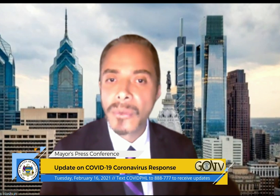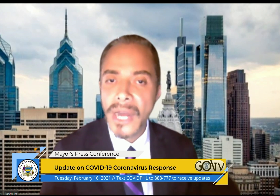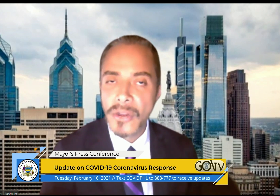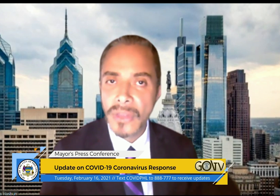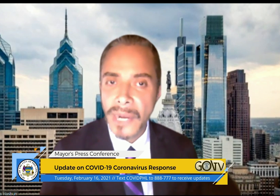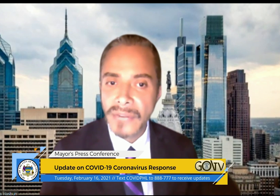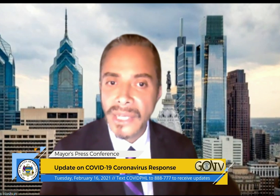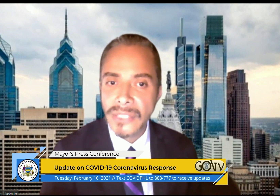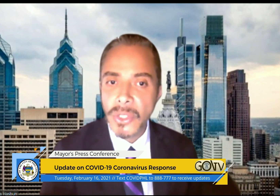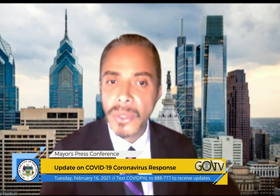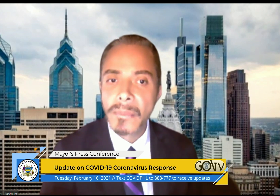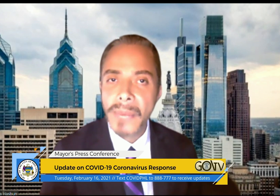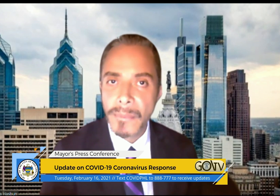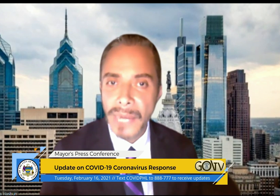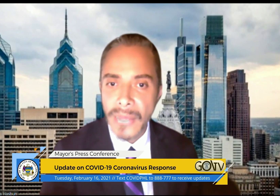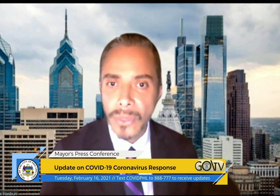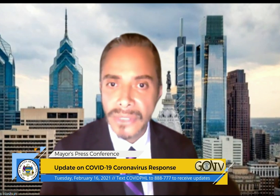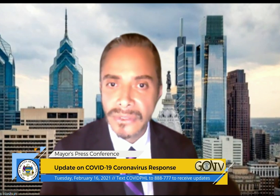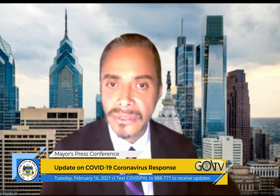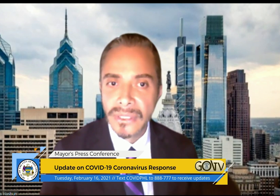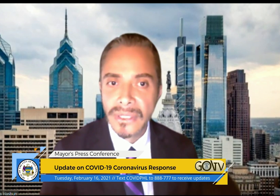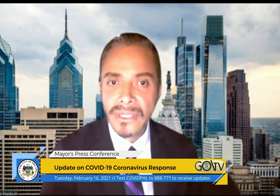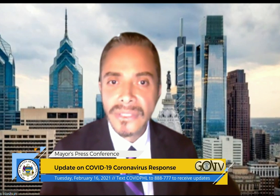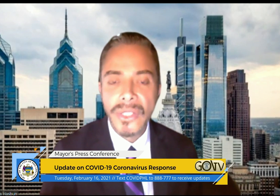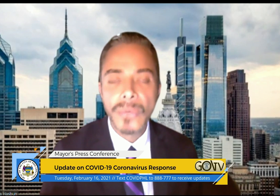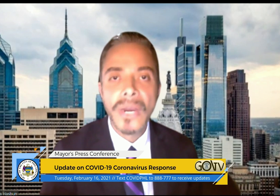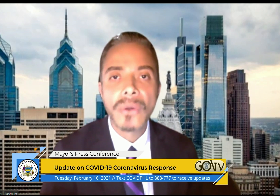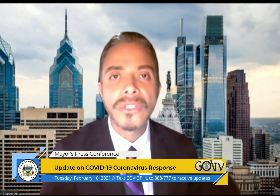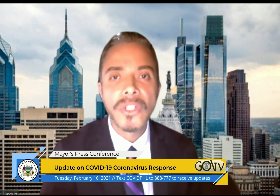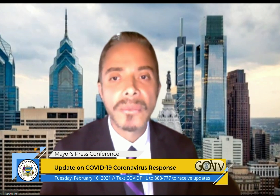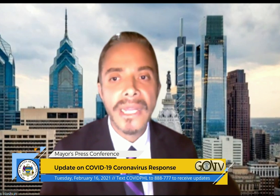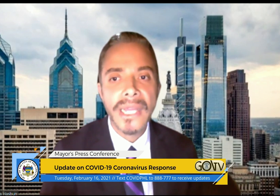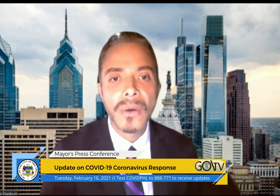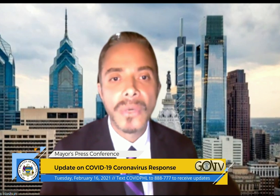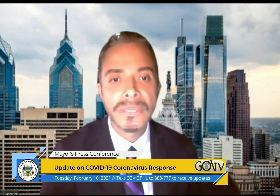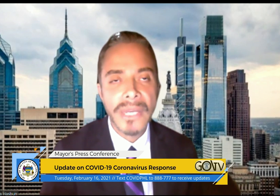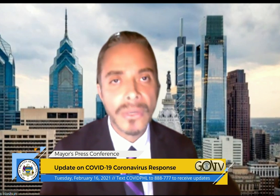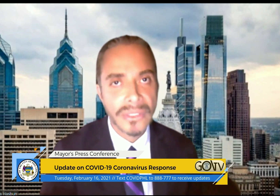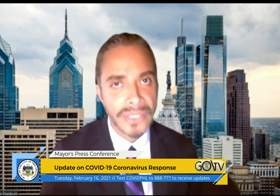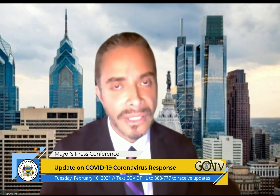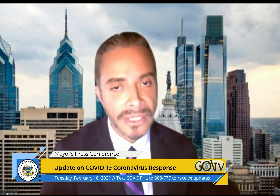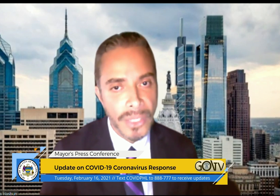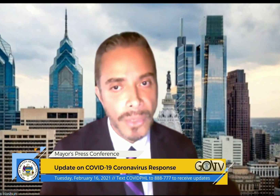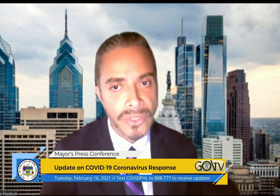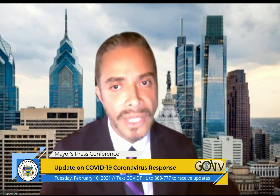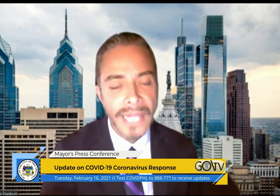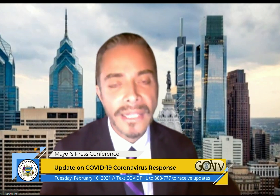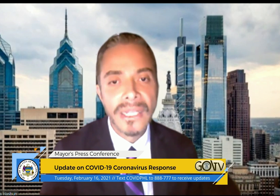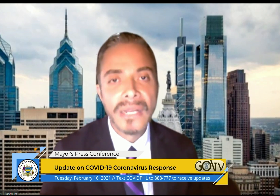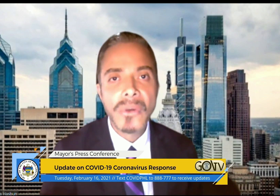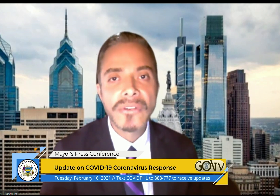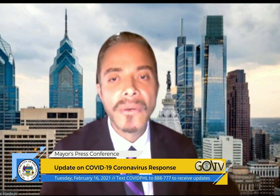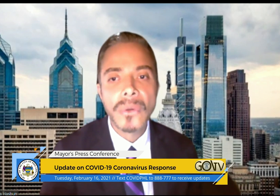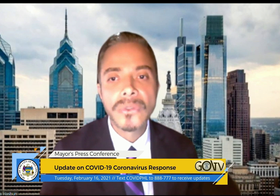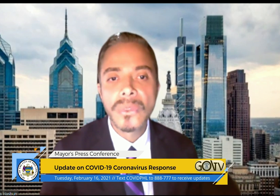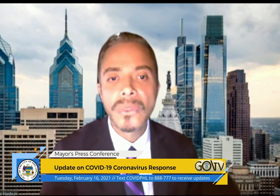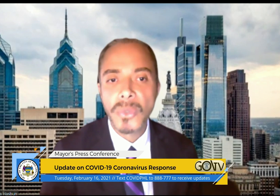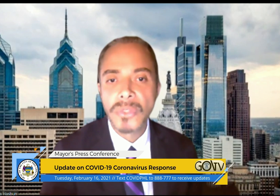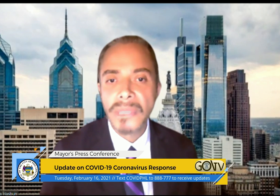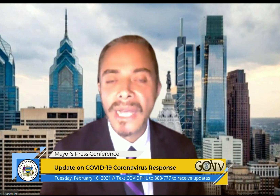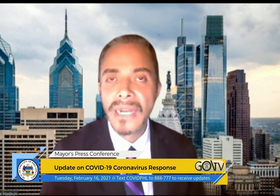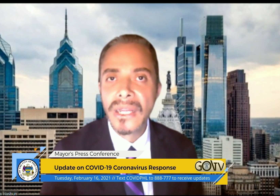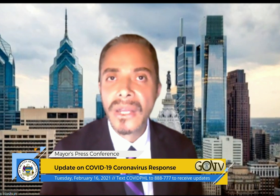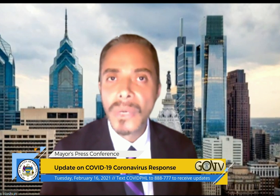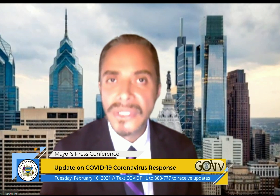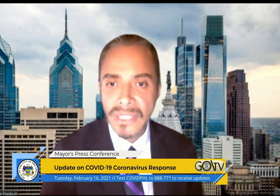llene el formulario de planificación para empleadores. Si tiene una condición médica o es mayor de 75 años de edad, por favor consulte a